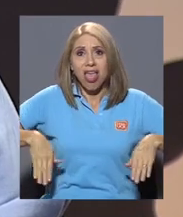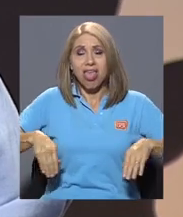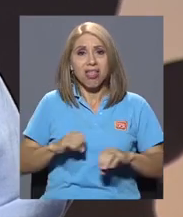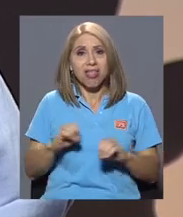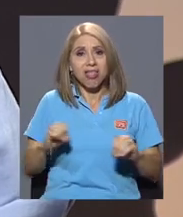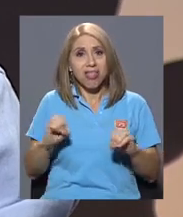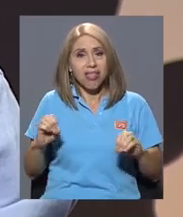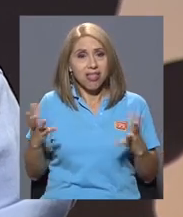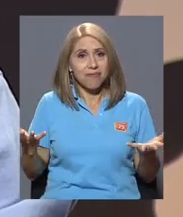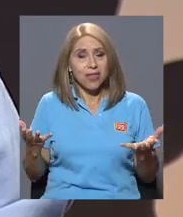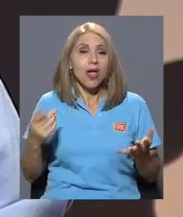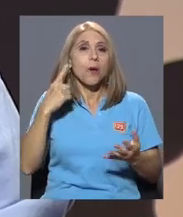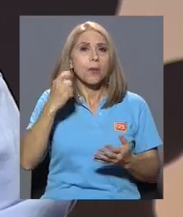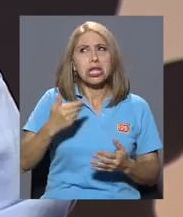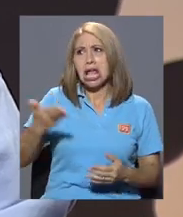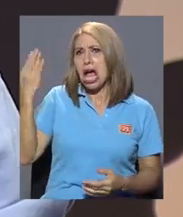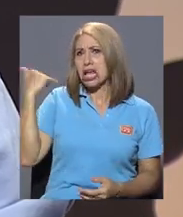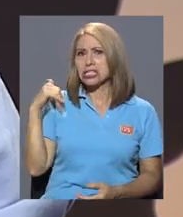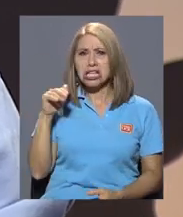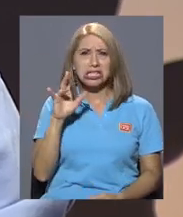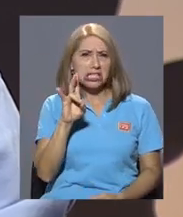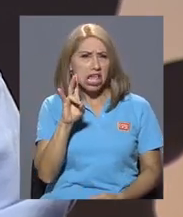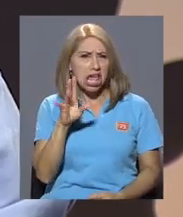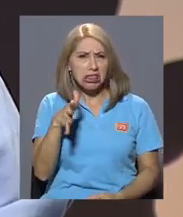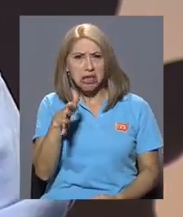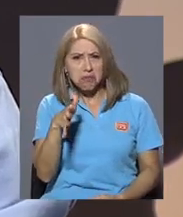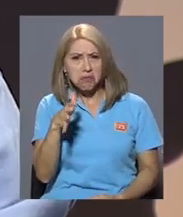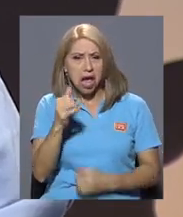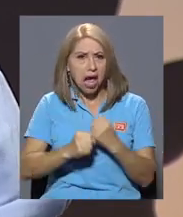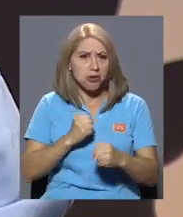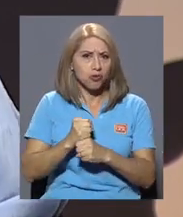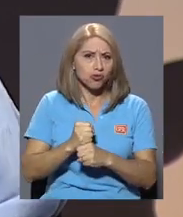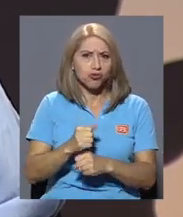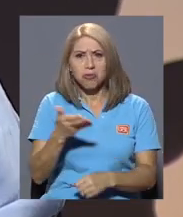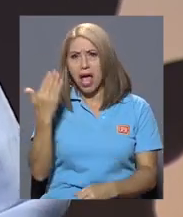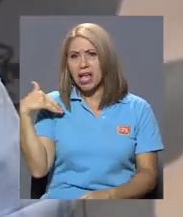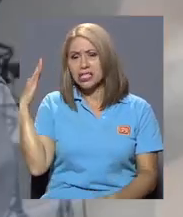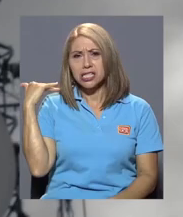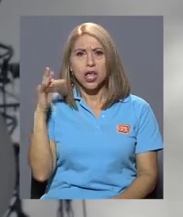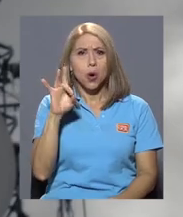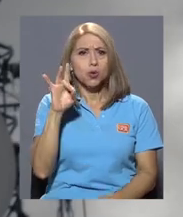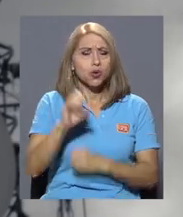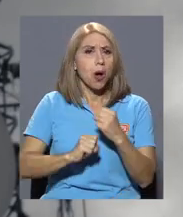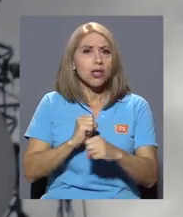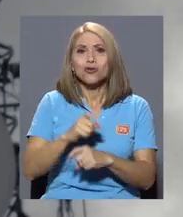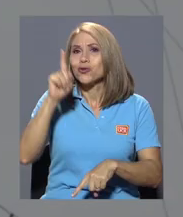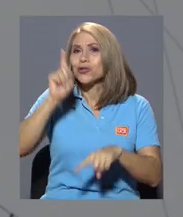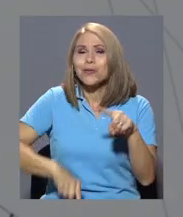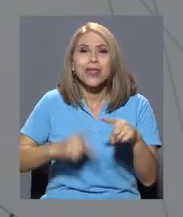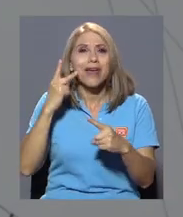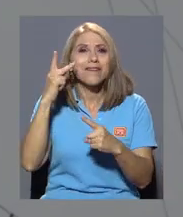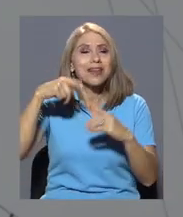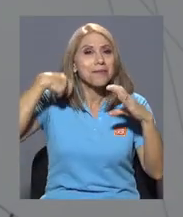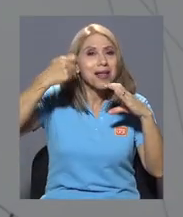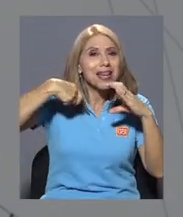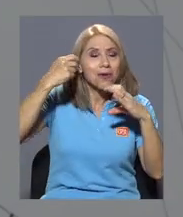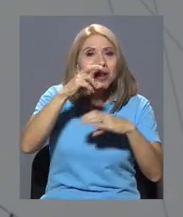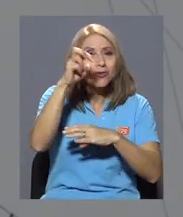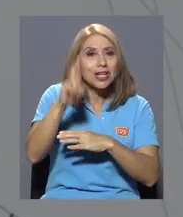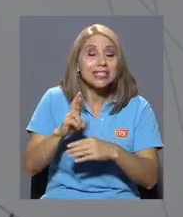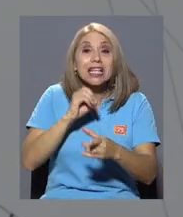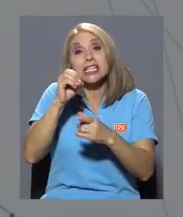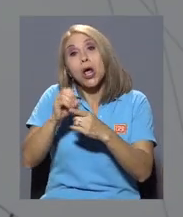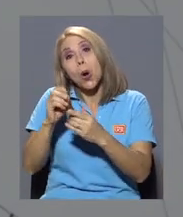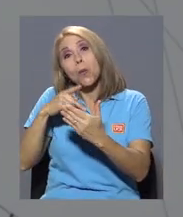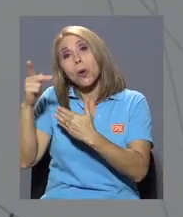acceso a este contenido porque hace 78 años no era posible ver una película costarricense una serie de costarricense